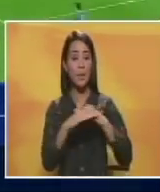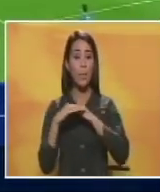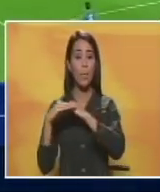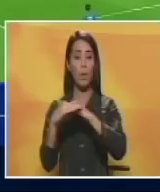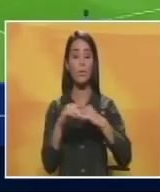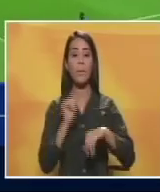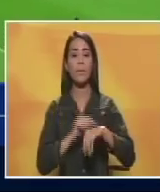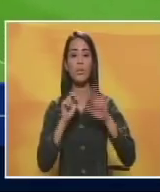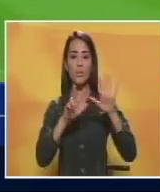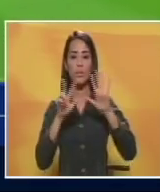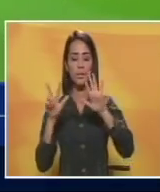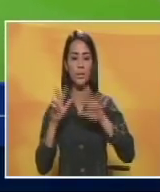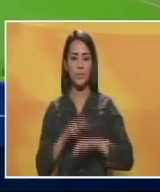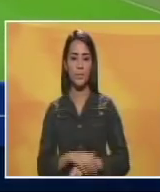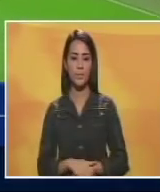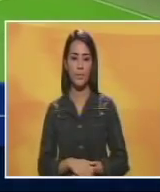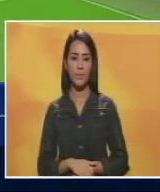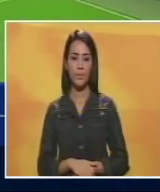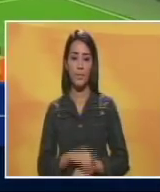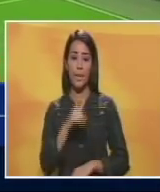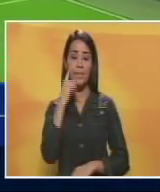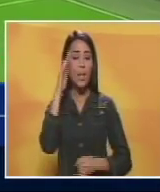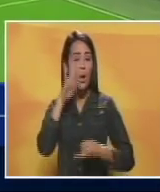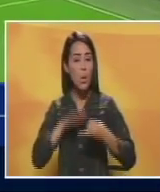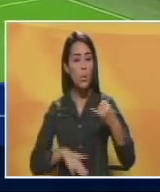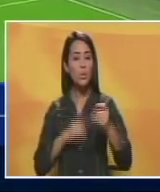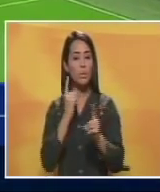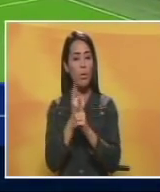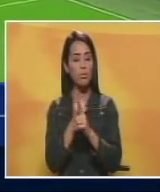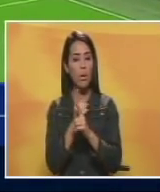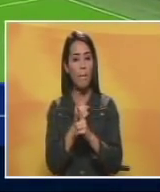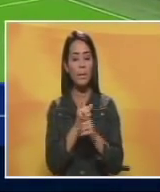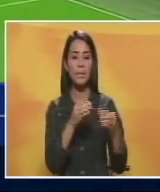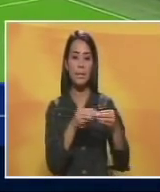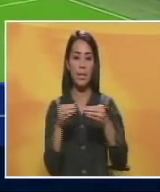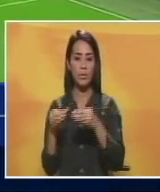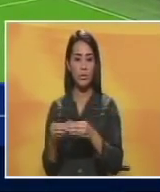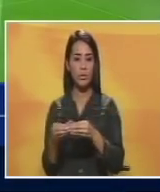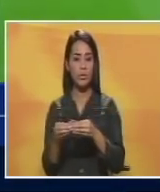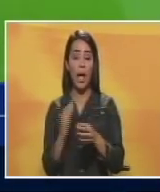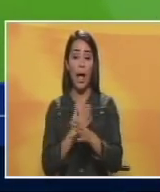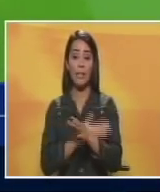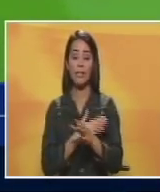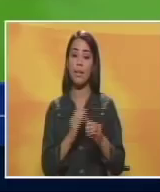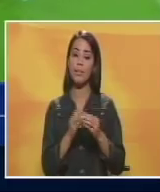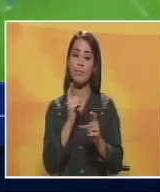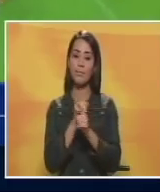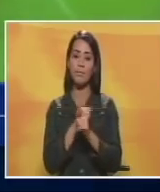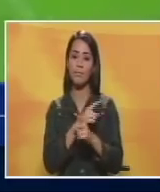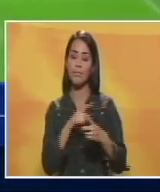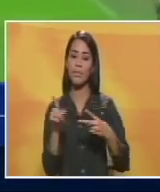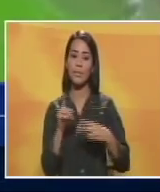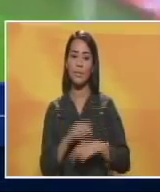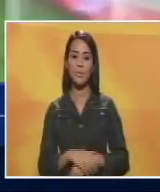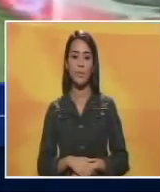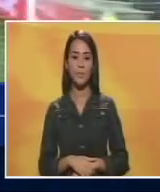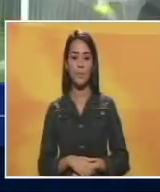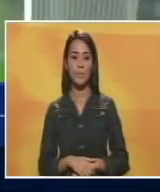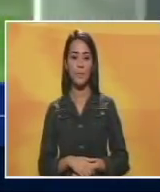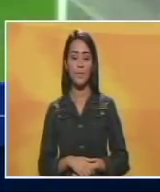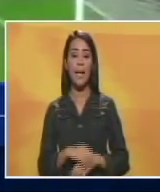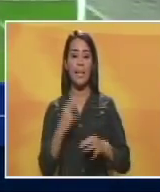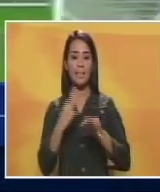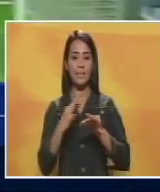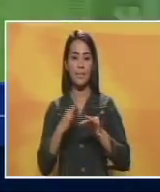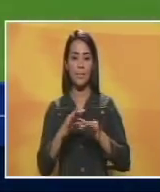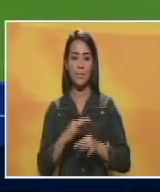al minuto 88. Este fue el último amistoso de ambas selecciones antes de afrontar la Liga de las Naciones de la UEFA en